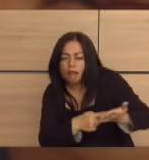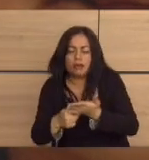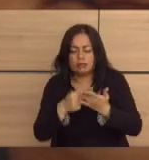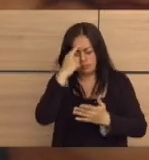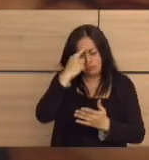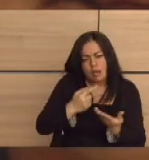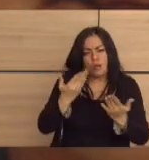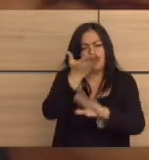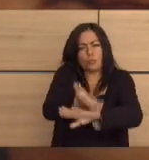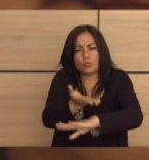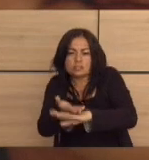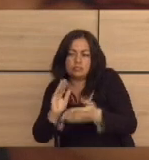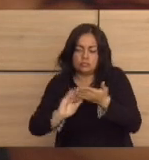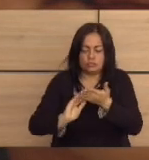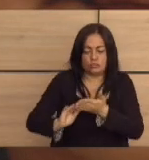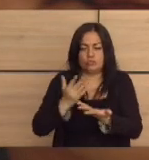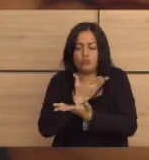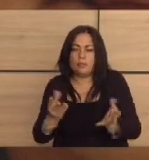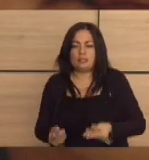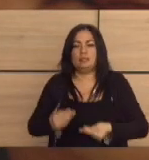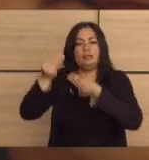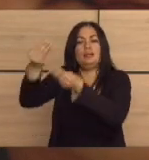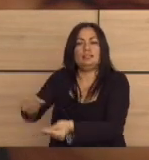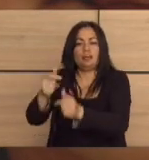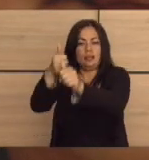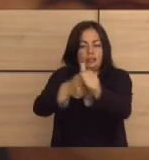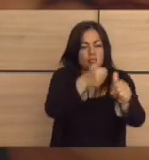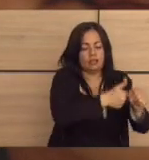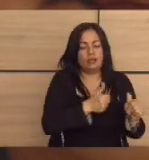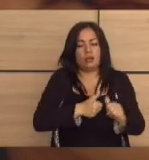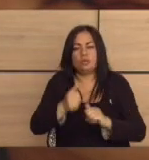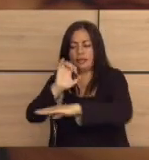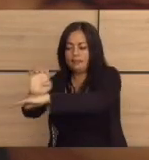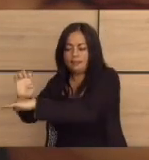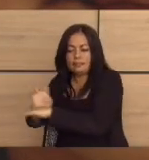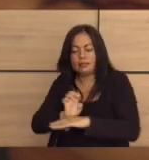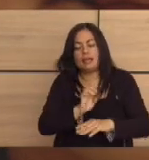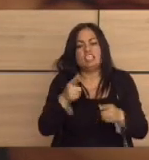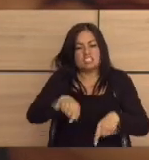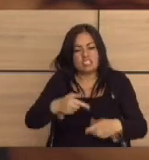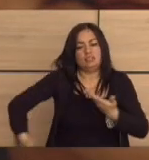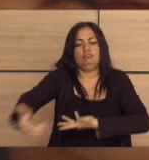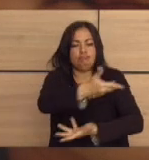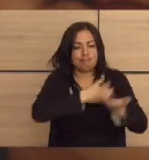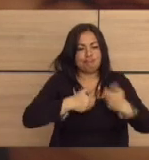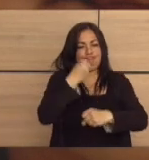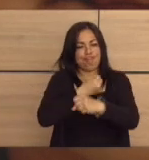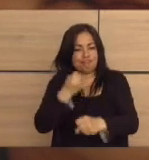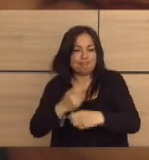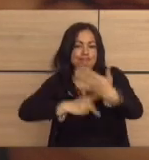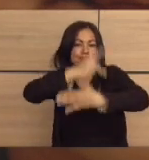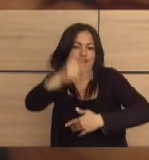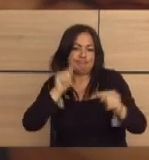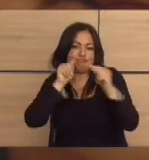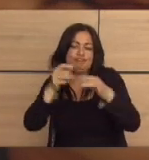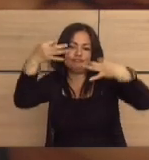consensuada propuestas de solución que son entregadas a las respectivas entidades y de esta manera trabajar con proyectos concretos, con estudiantes